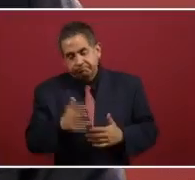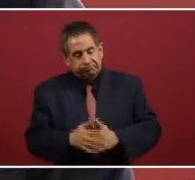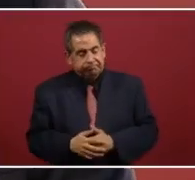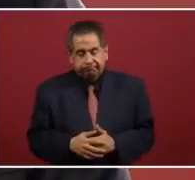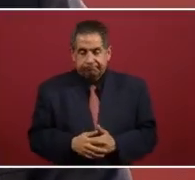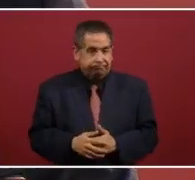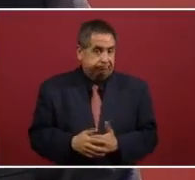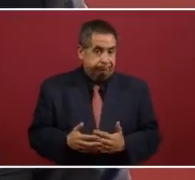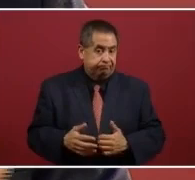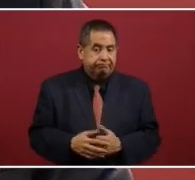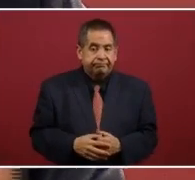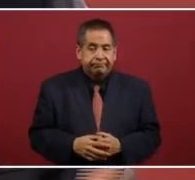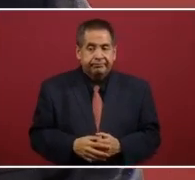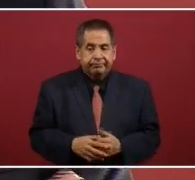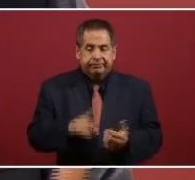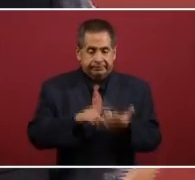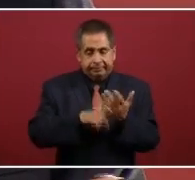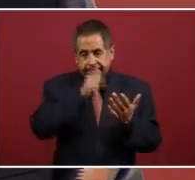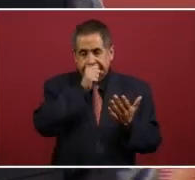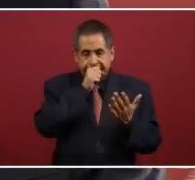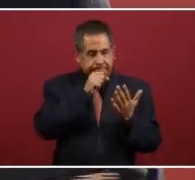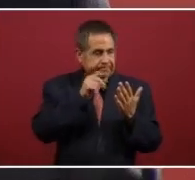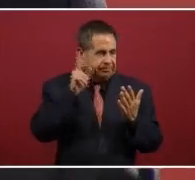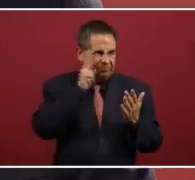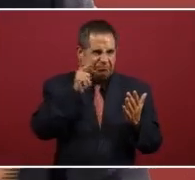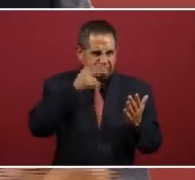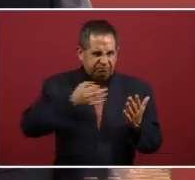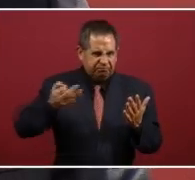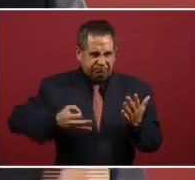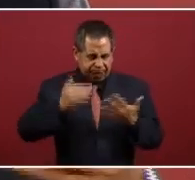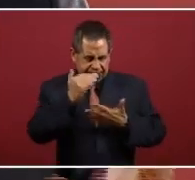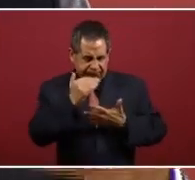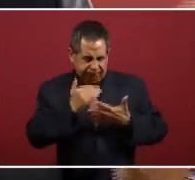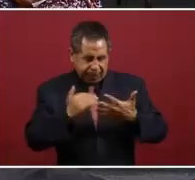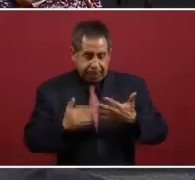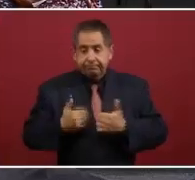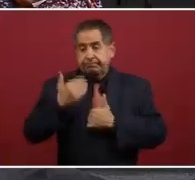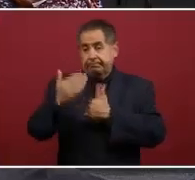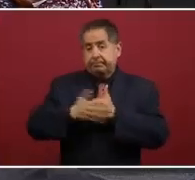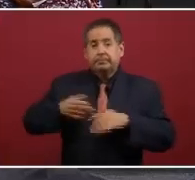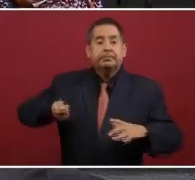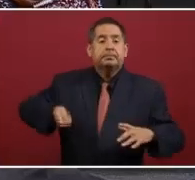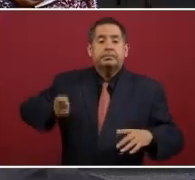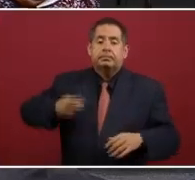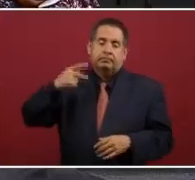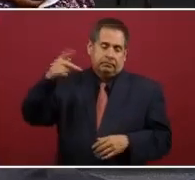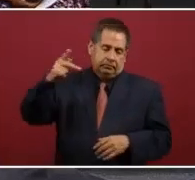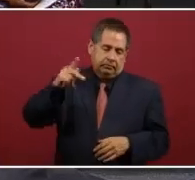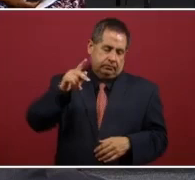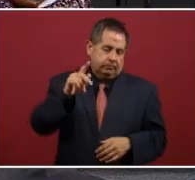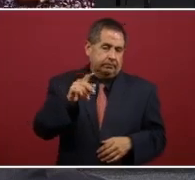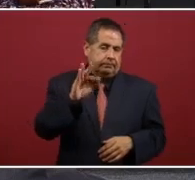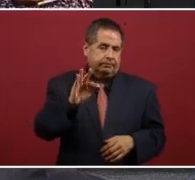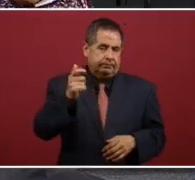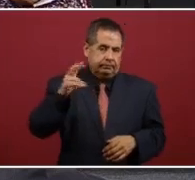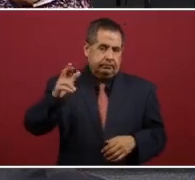como indican todas las pruebas, aunque esto va a ser la autoridad competente la que lo